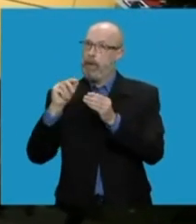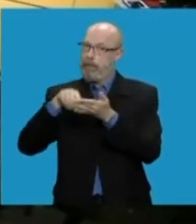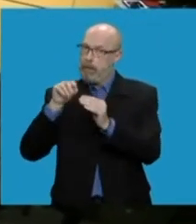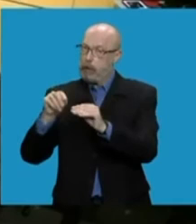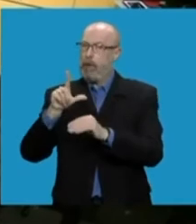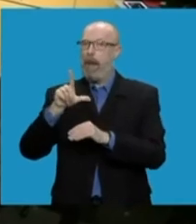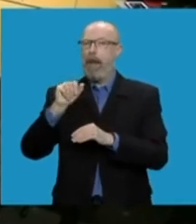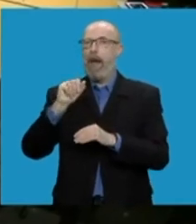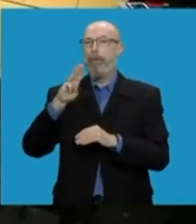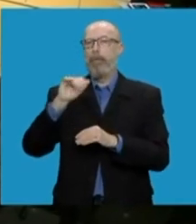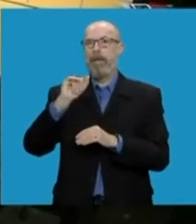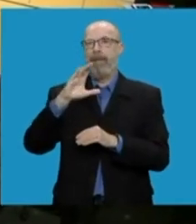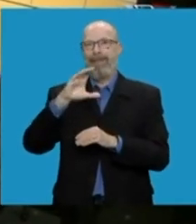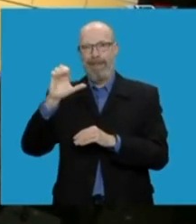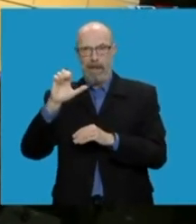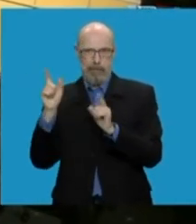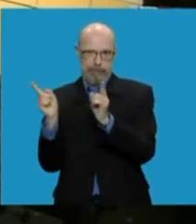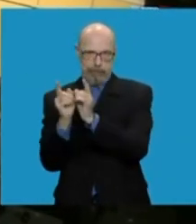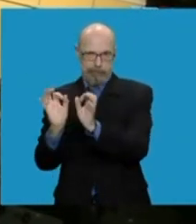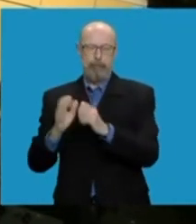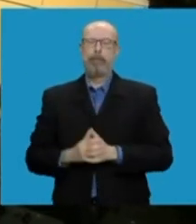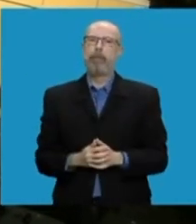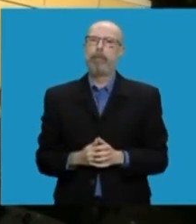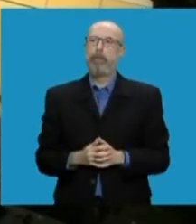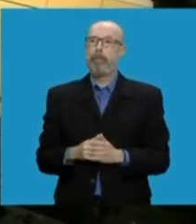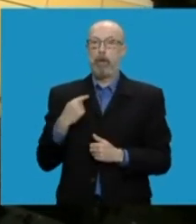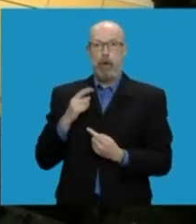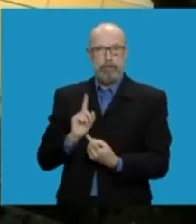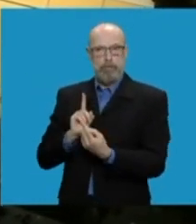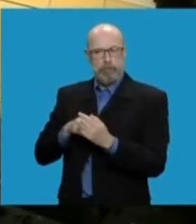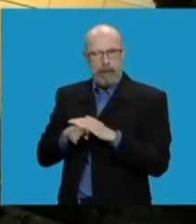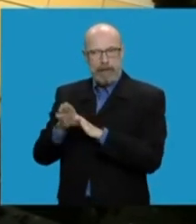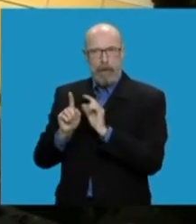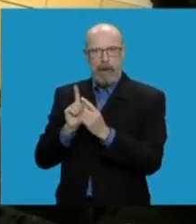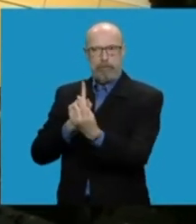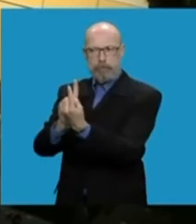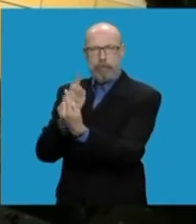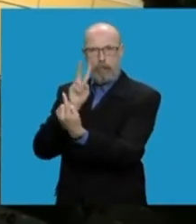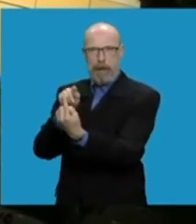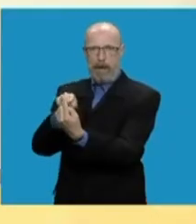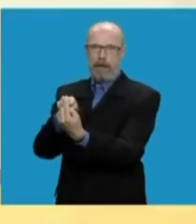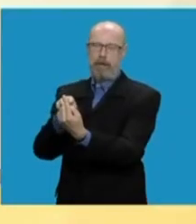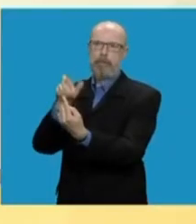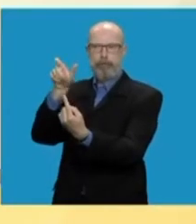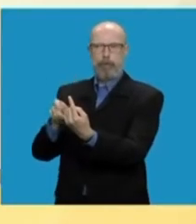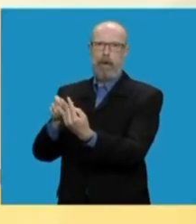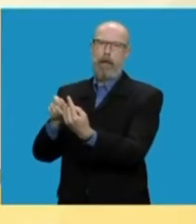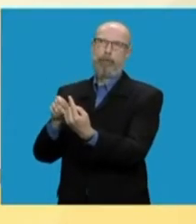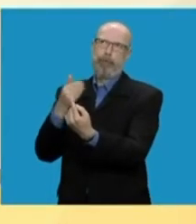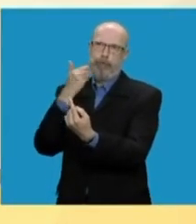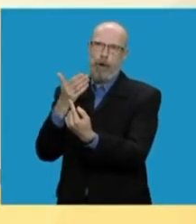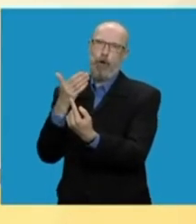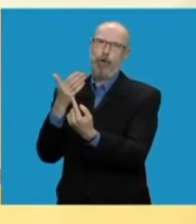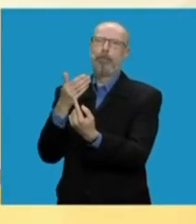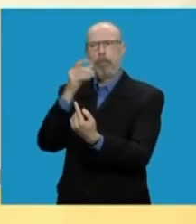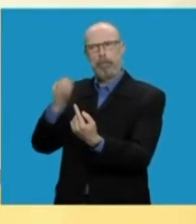Lapice, escrito en castellano, ¿no? Yo me lo encontraba allí, era feo, era muy feo, era muy buenísima persona, pero era